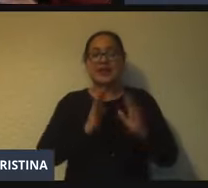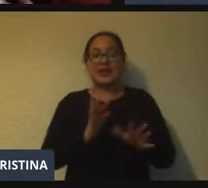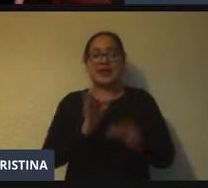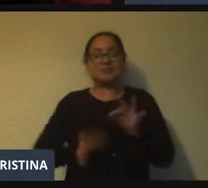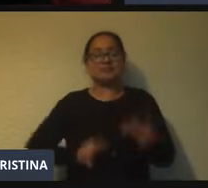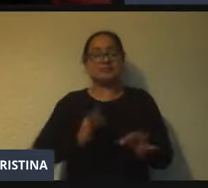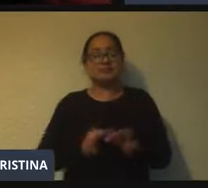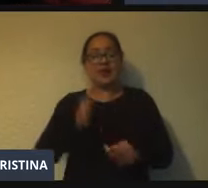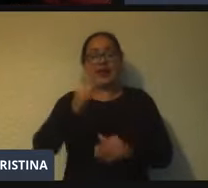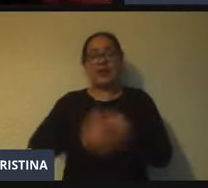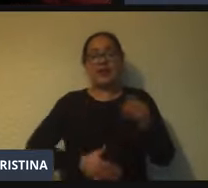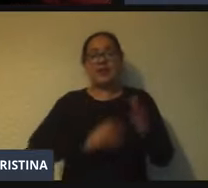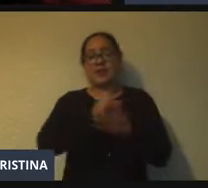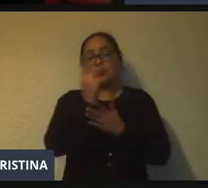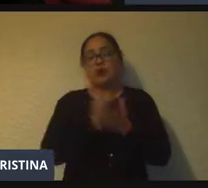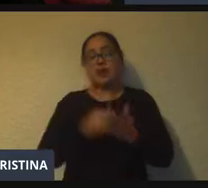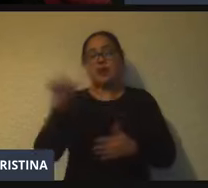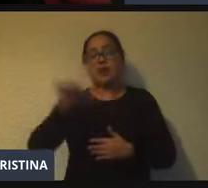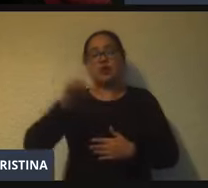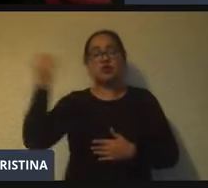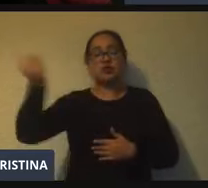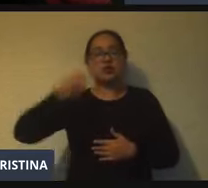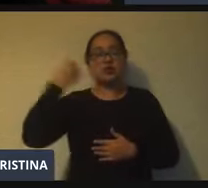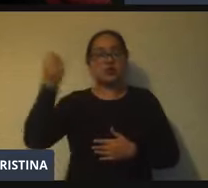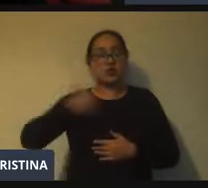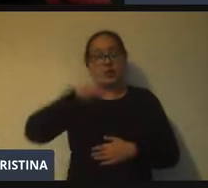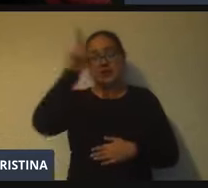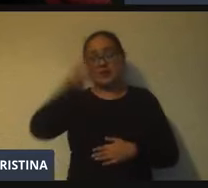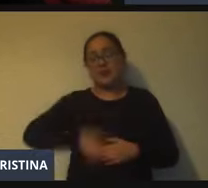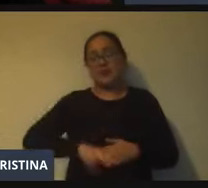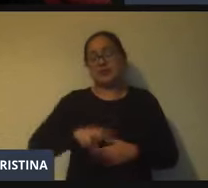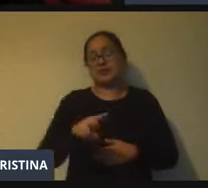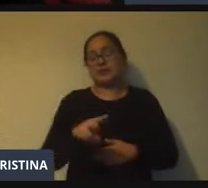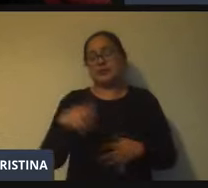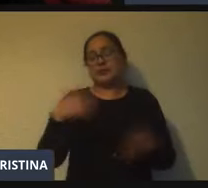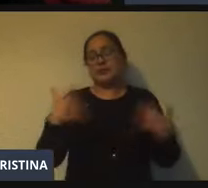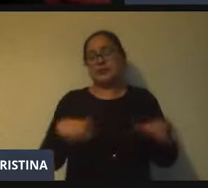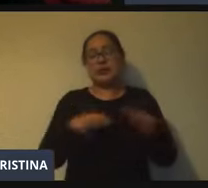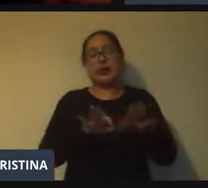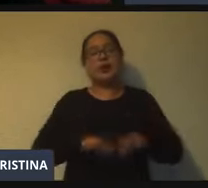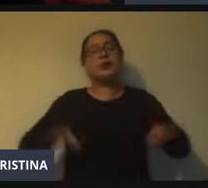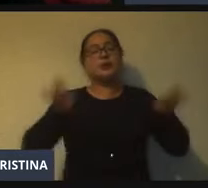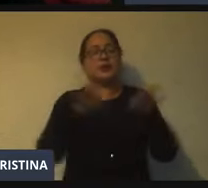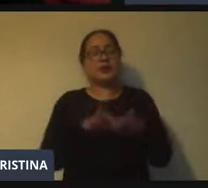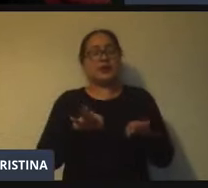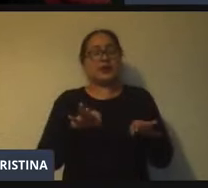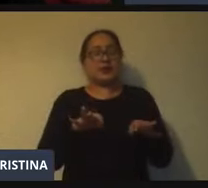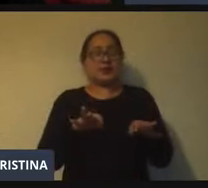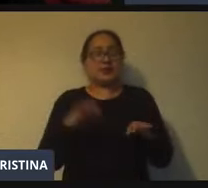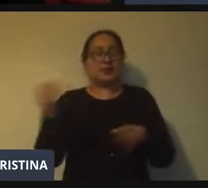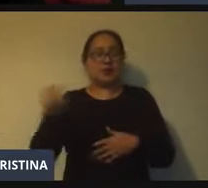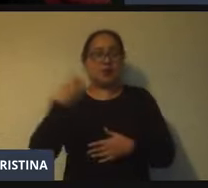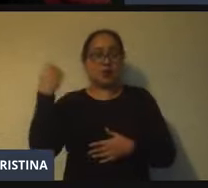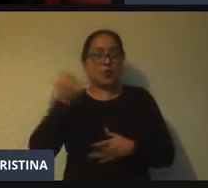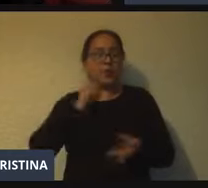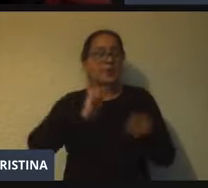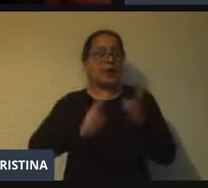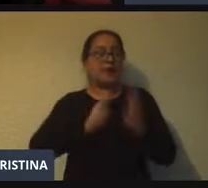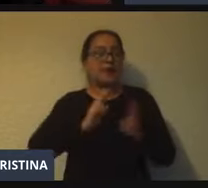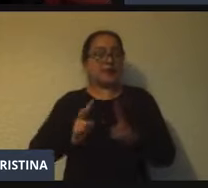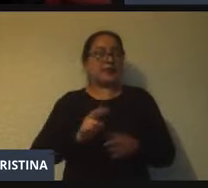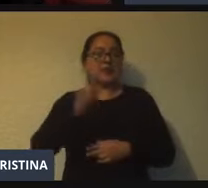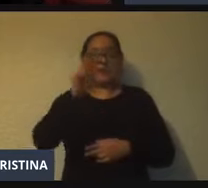al final de esta enriquecedora y de verdad plática, charla con